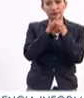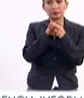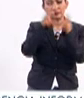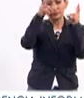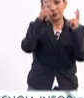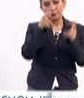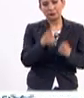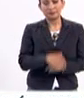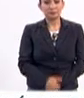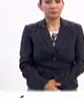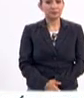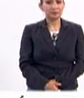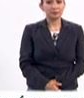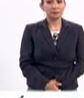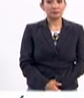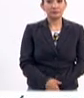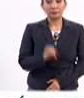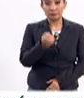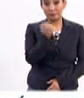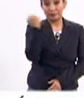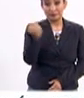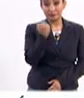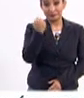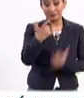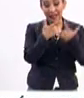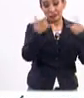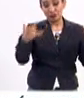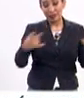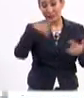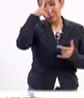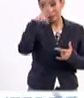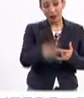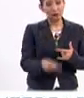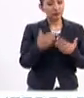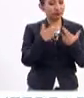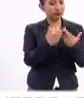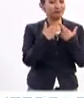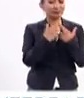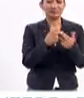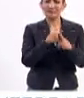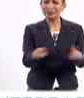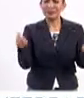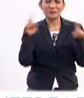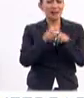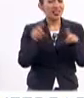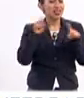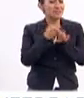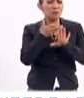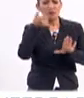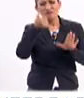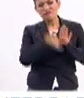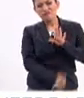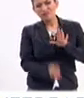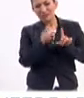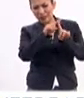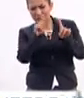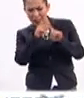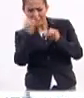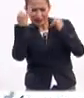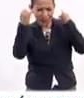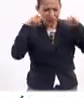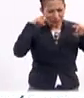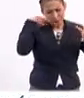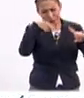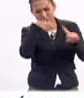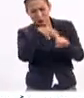a contenido se refiere. Así es, bueno, afortunadamente la historia de nuestro país es muy vasta, muy profunda, tiene muchos diferentes